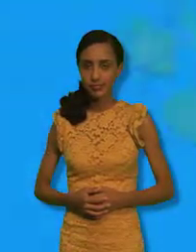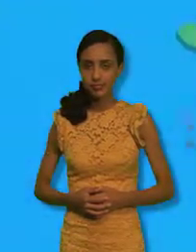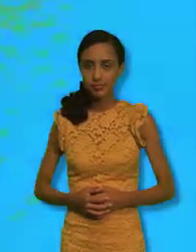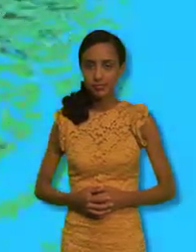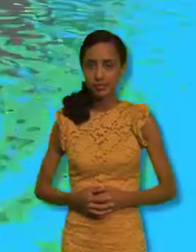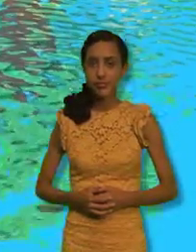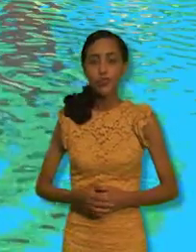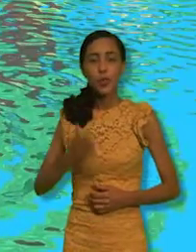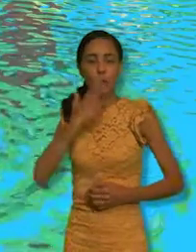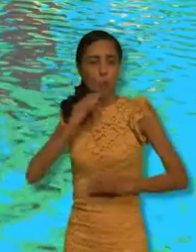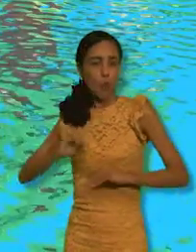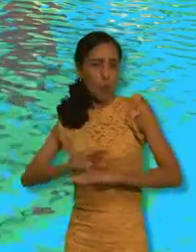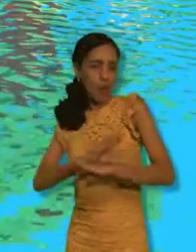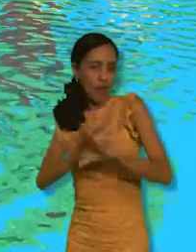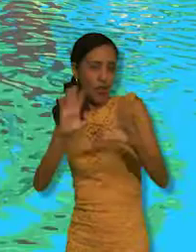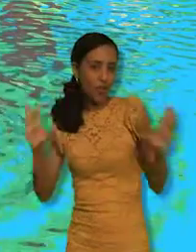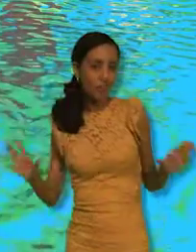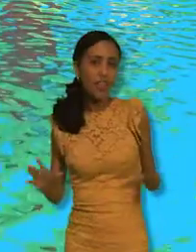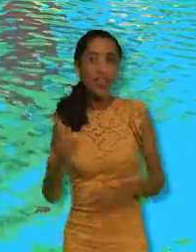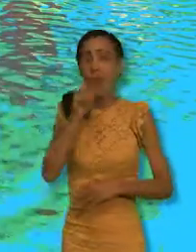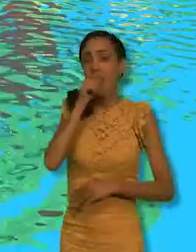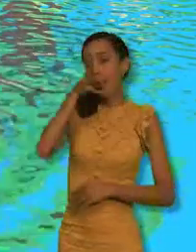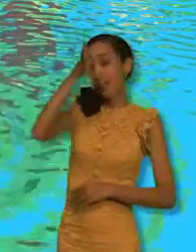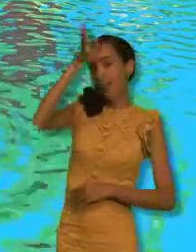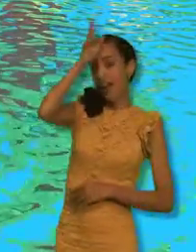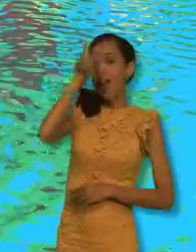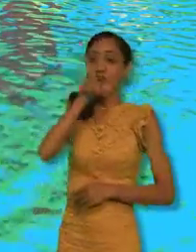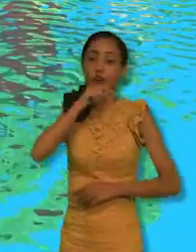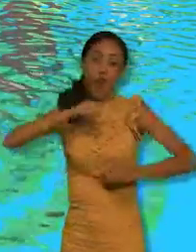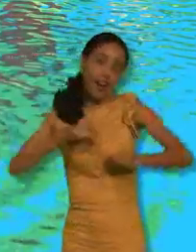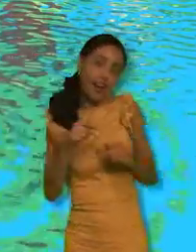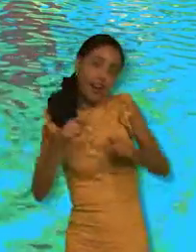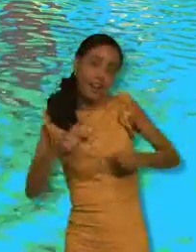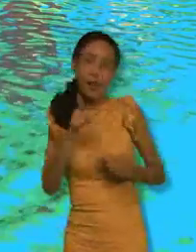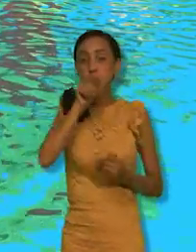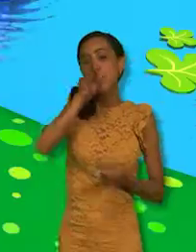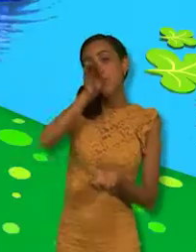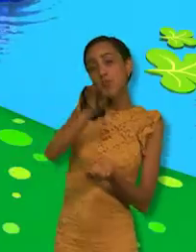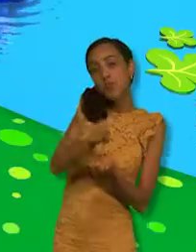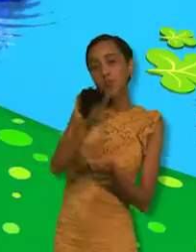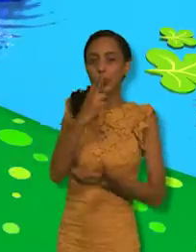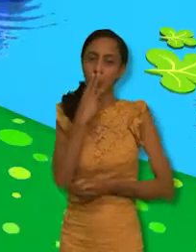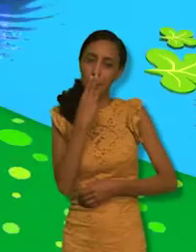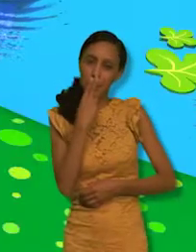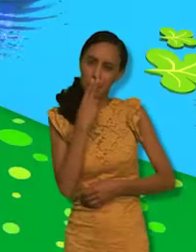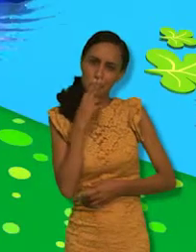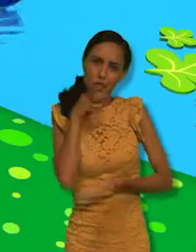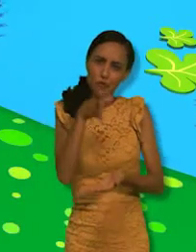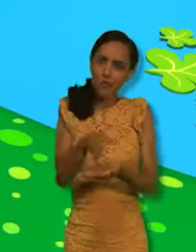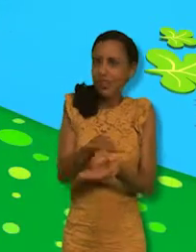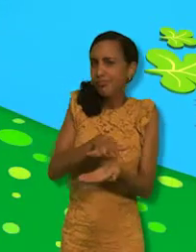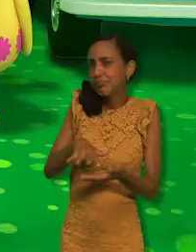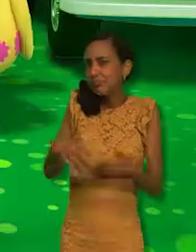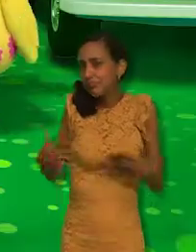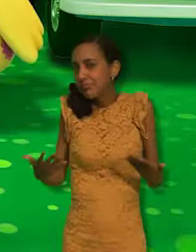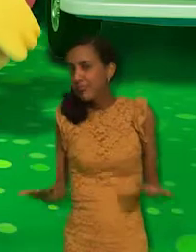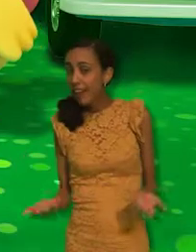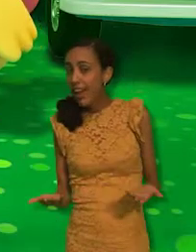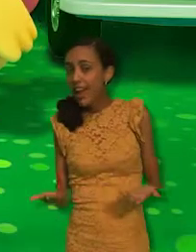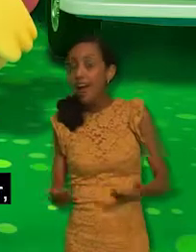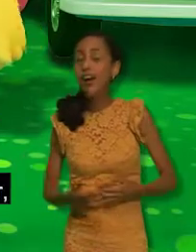Muy buenos días, Gallo Malayo, Gallina Fina y Pollito Pito. ¿Dónde van tan tempranito?